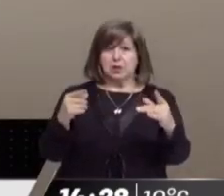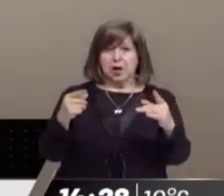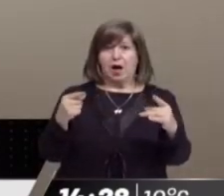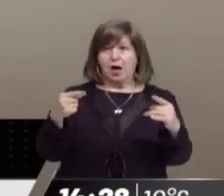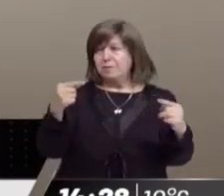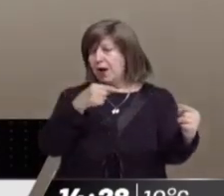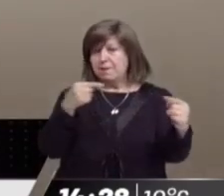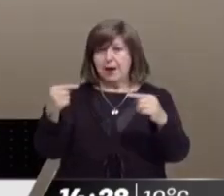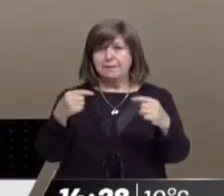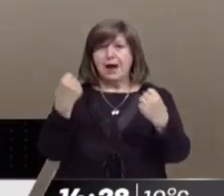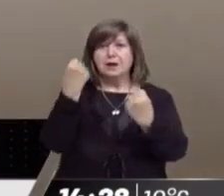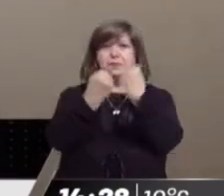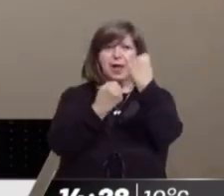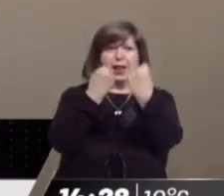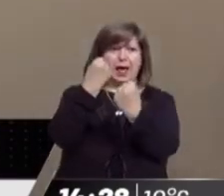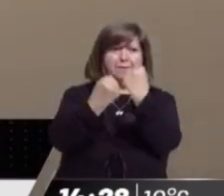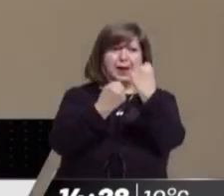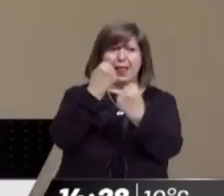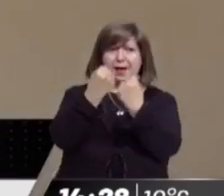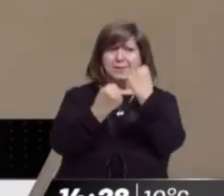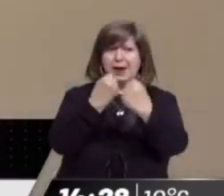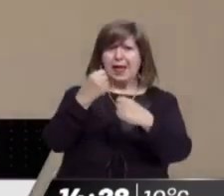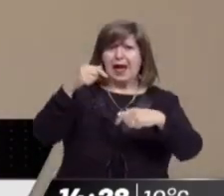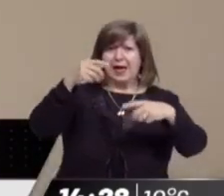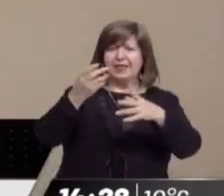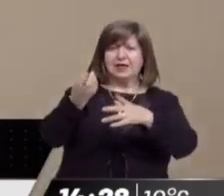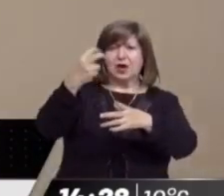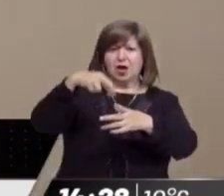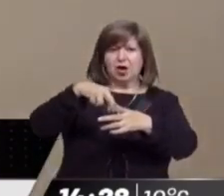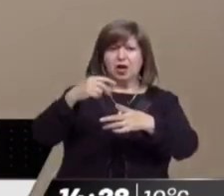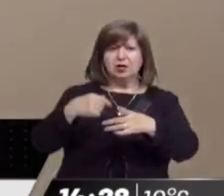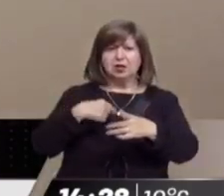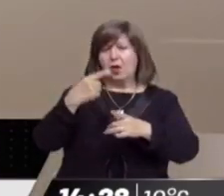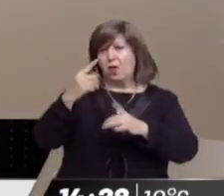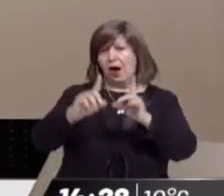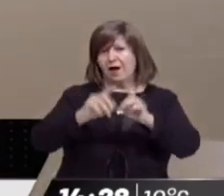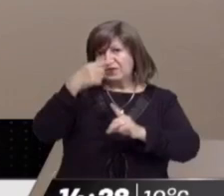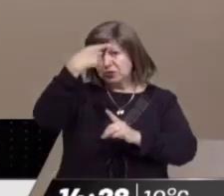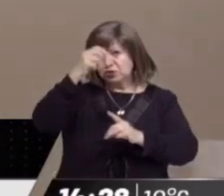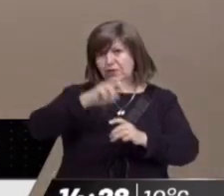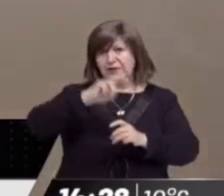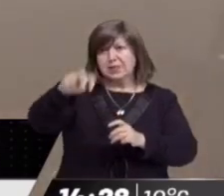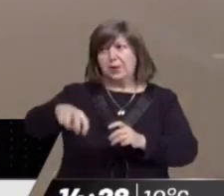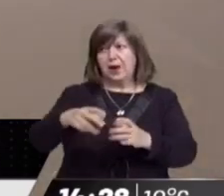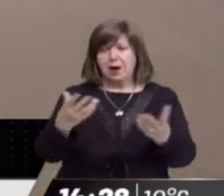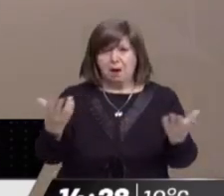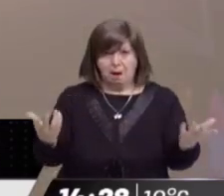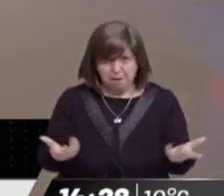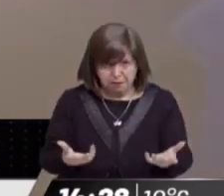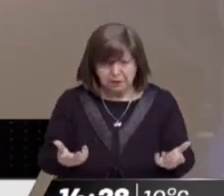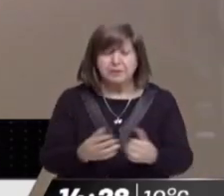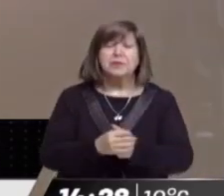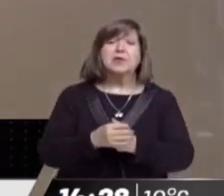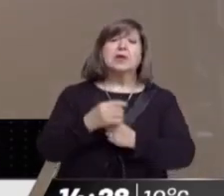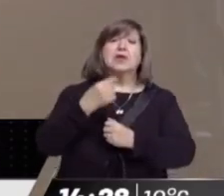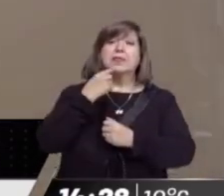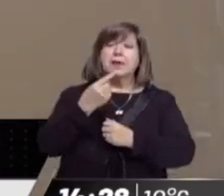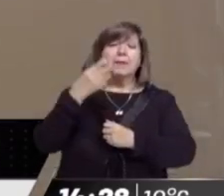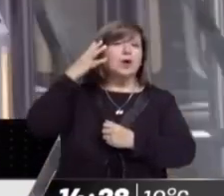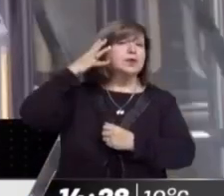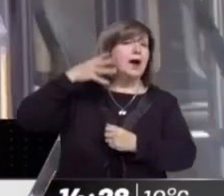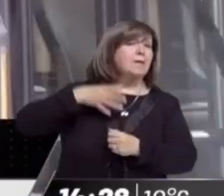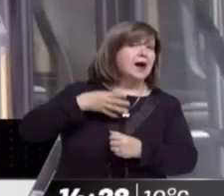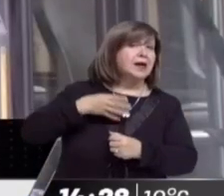se arman las trompeaderas dentro del micro y muchas veces el chofer ha tenido que bajar. ¿Ocurre cuando salen de boliches, de